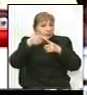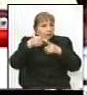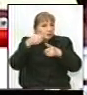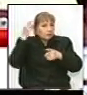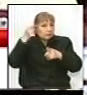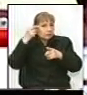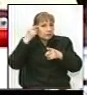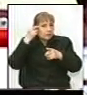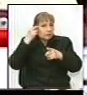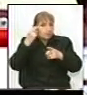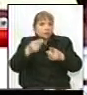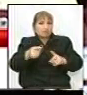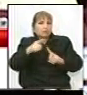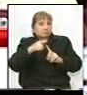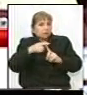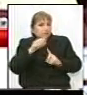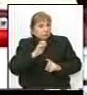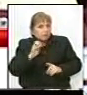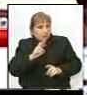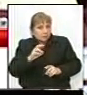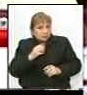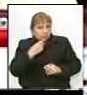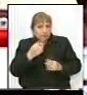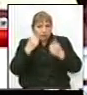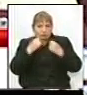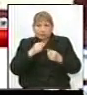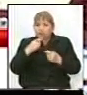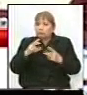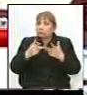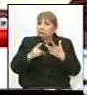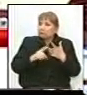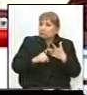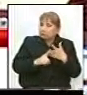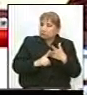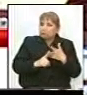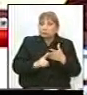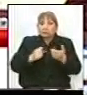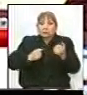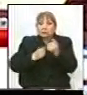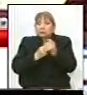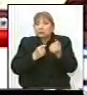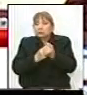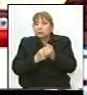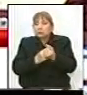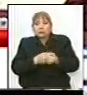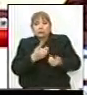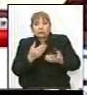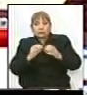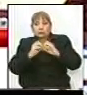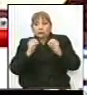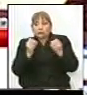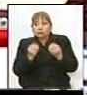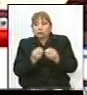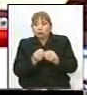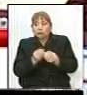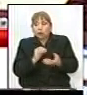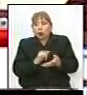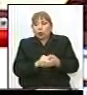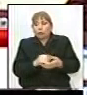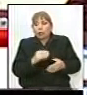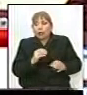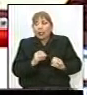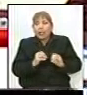practiquen el terrorismo. Siguiente supuesto, apoyar la acción de organizaciones que practiquen